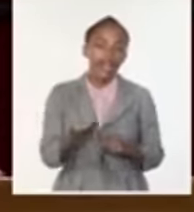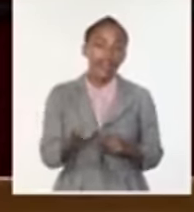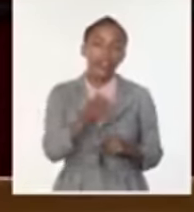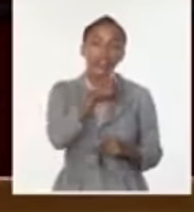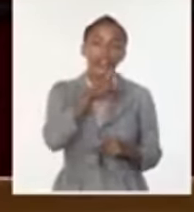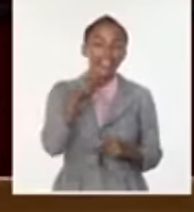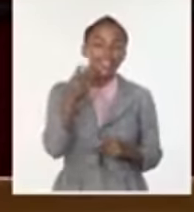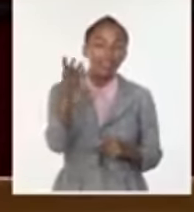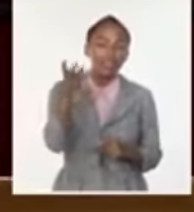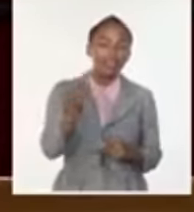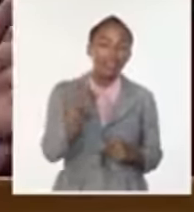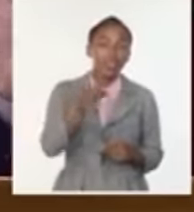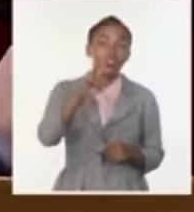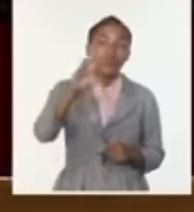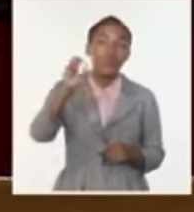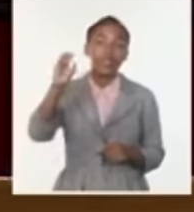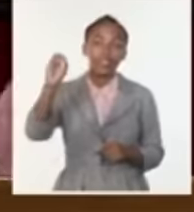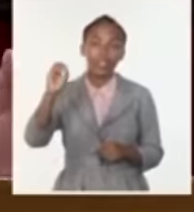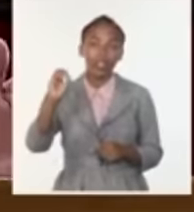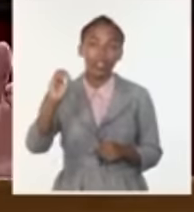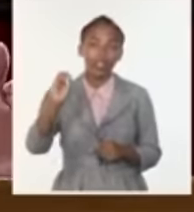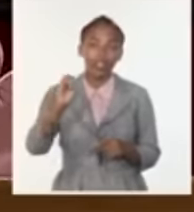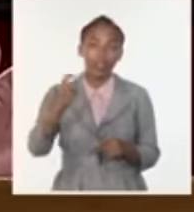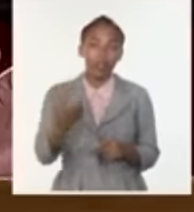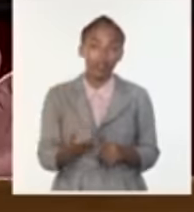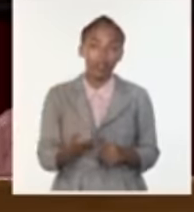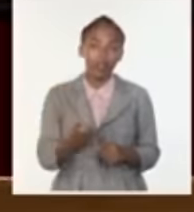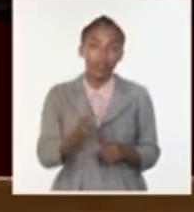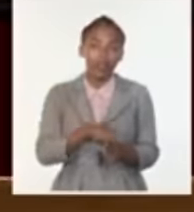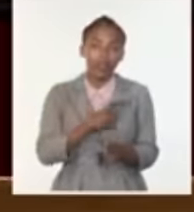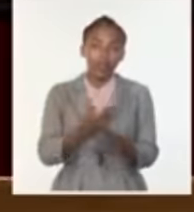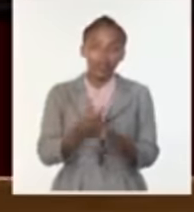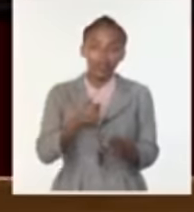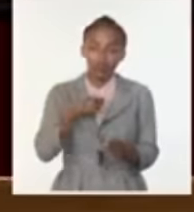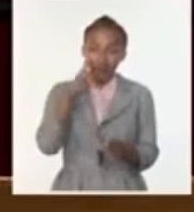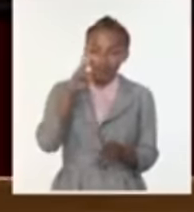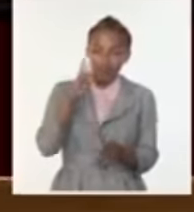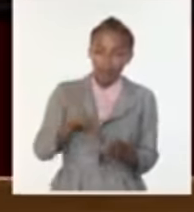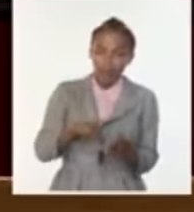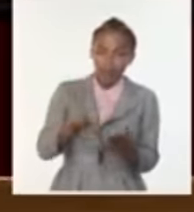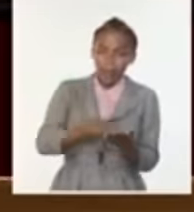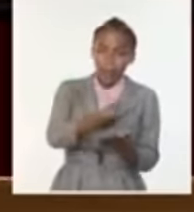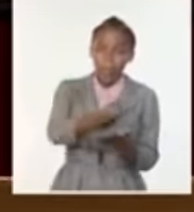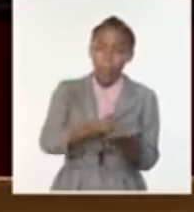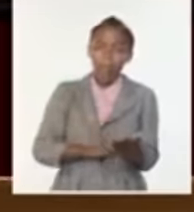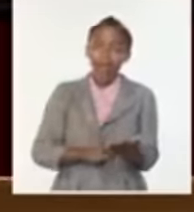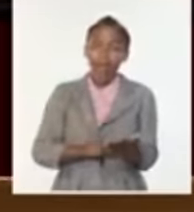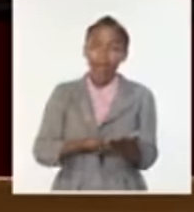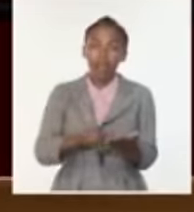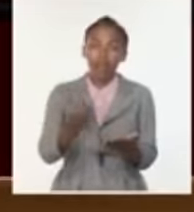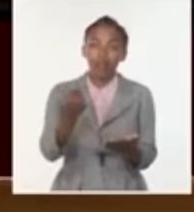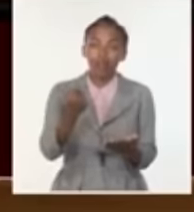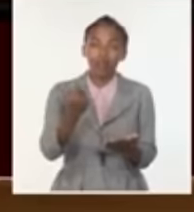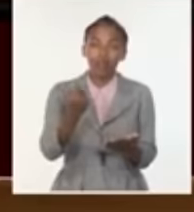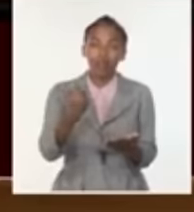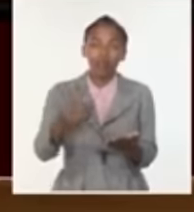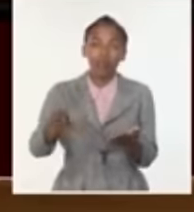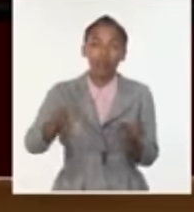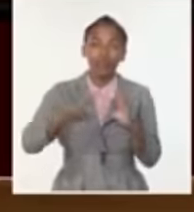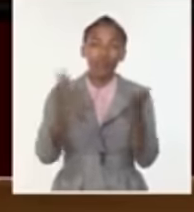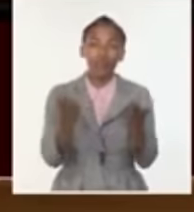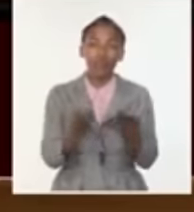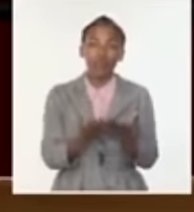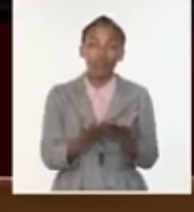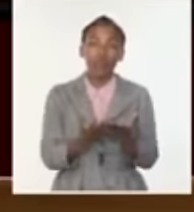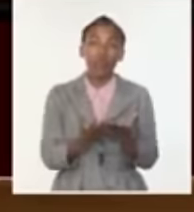la ficha de costo, y que realmente aplicamos, que ahí están todos sus gastos, si al final